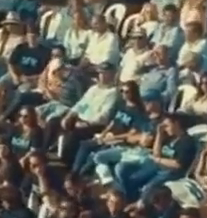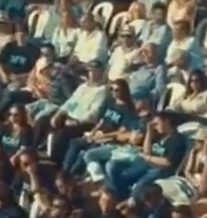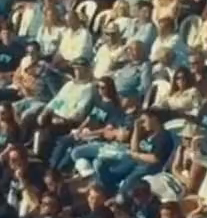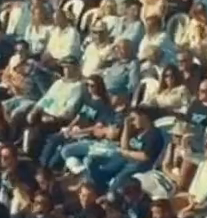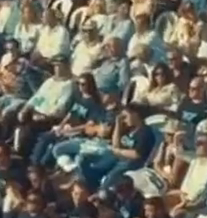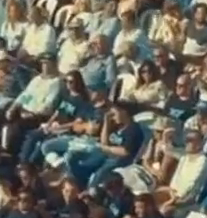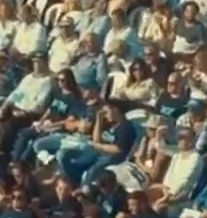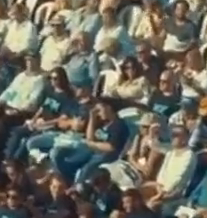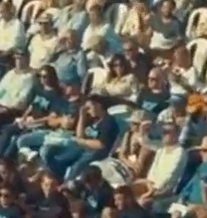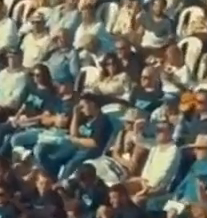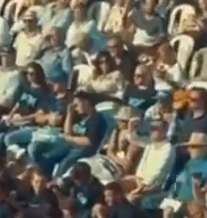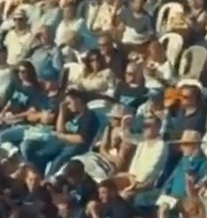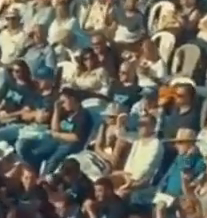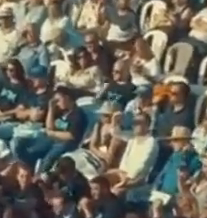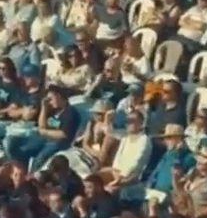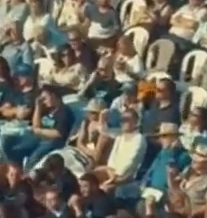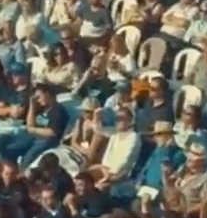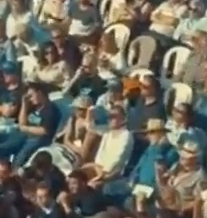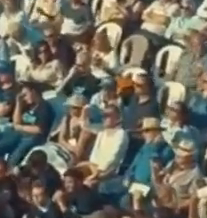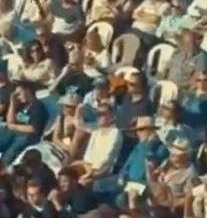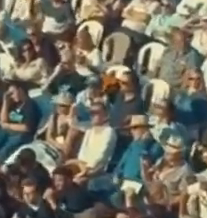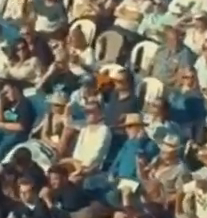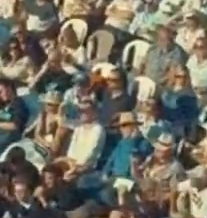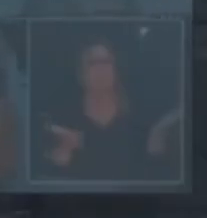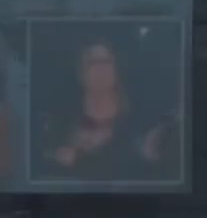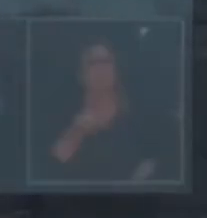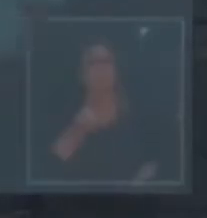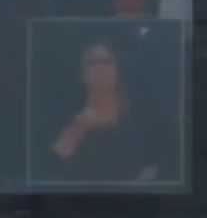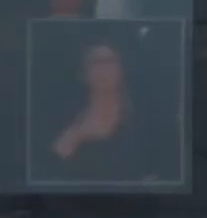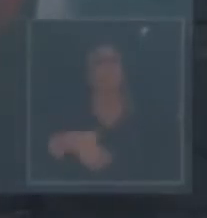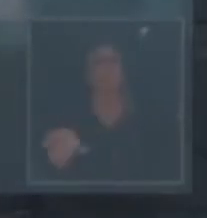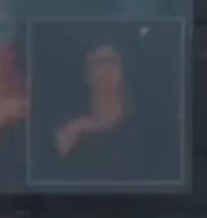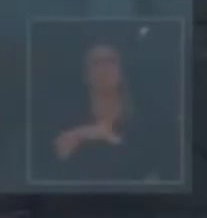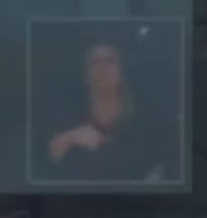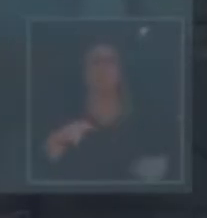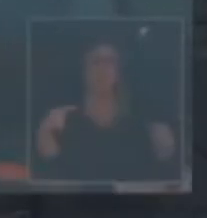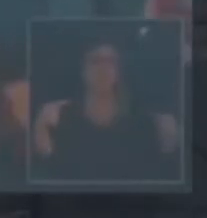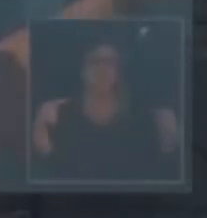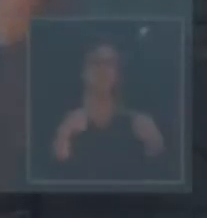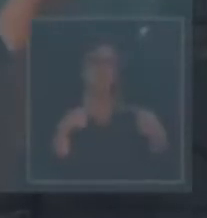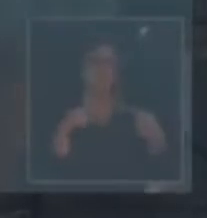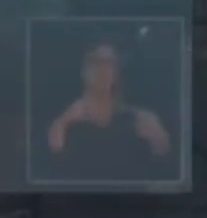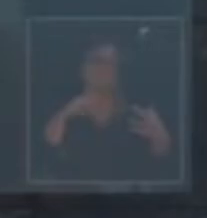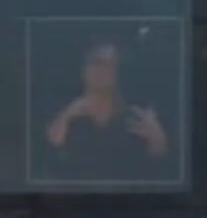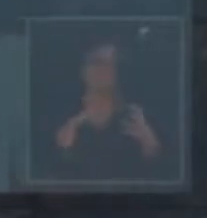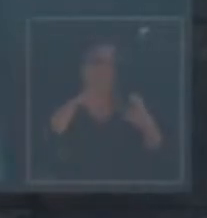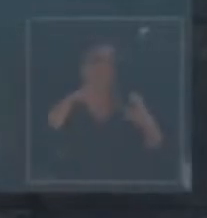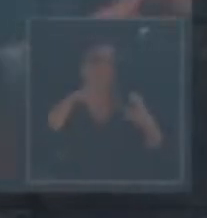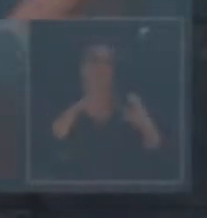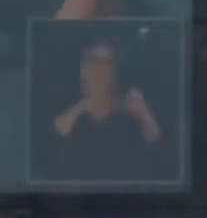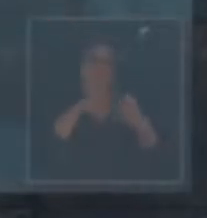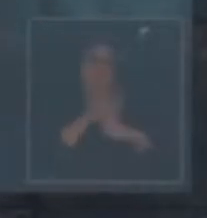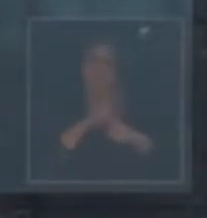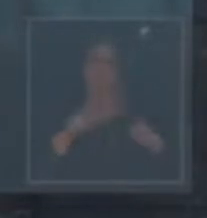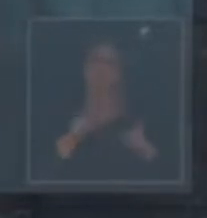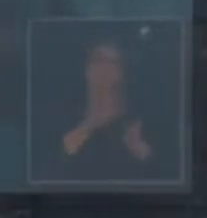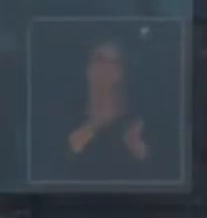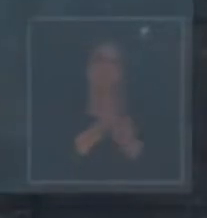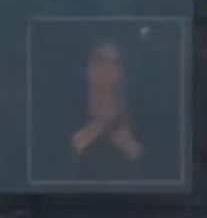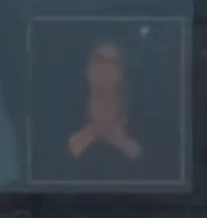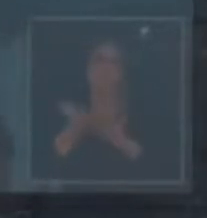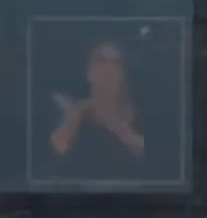Terminemos con aquellos que impulsan una sociedad del conflicto. Vamos a una sociedad de cooperación. El